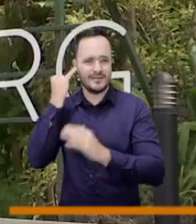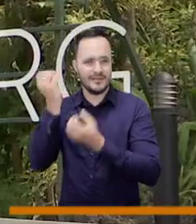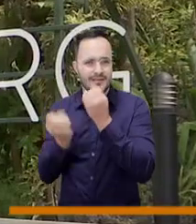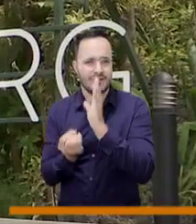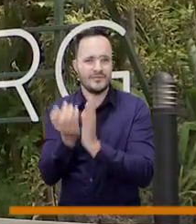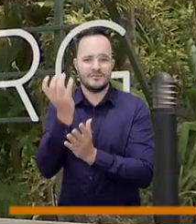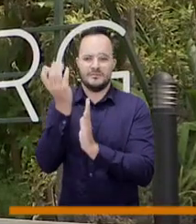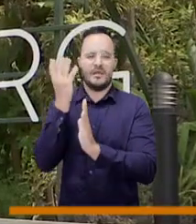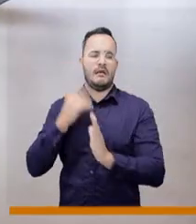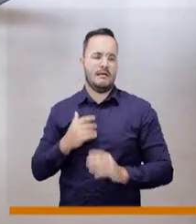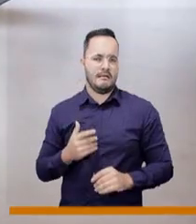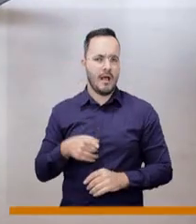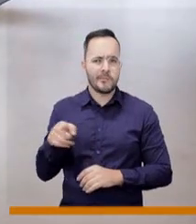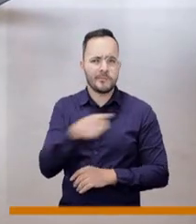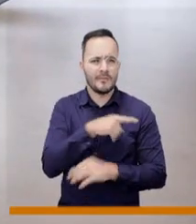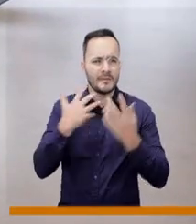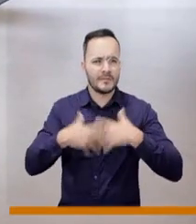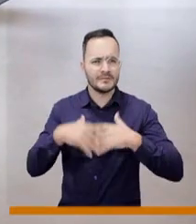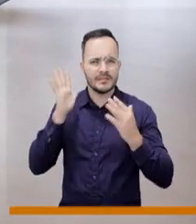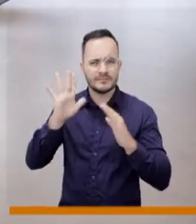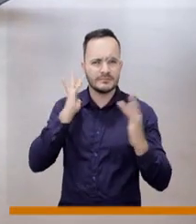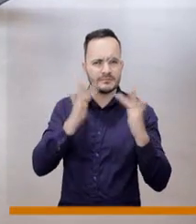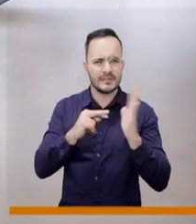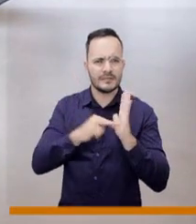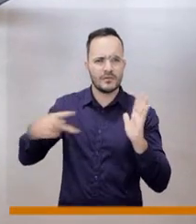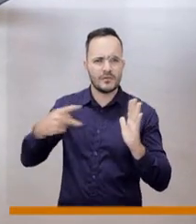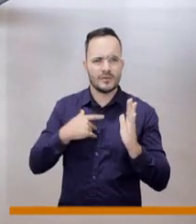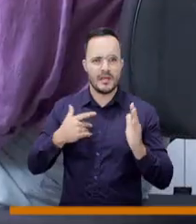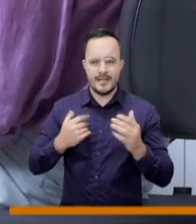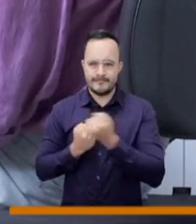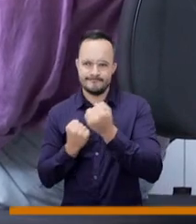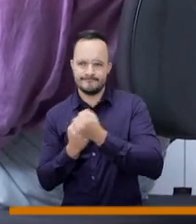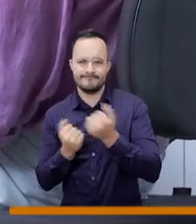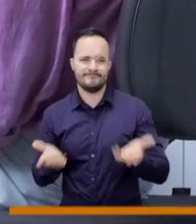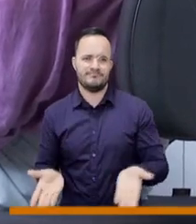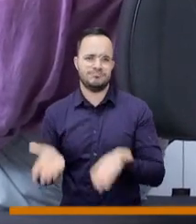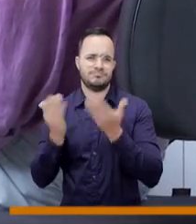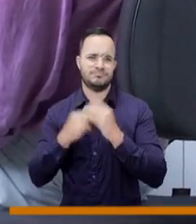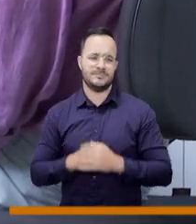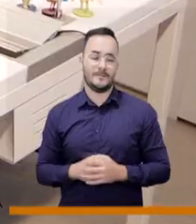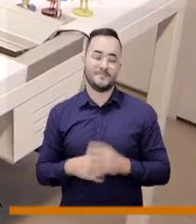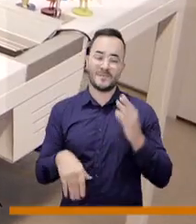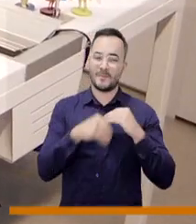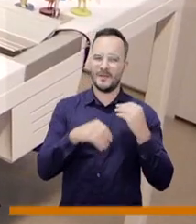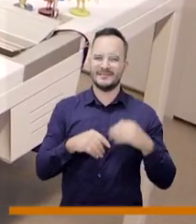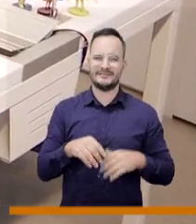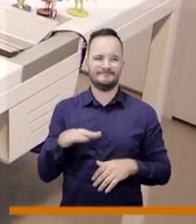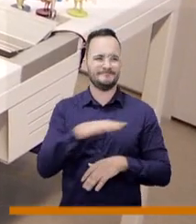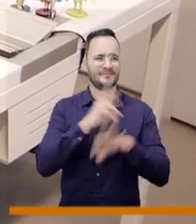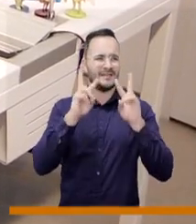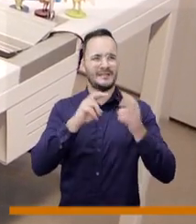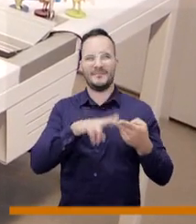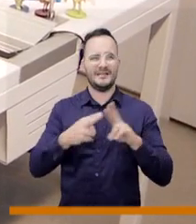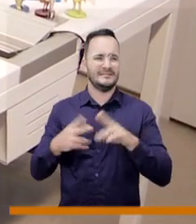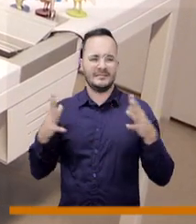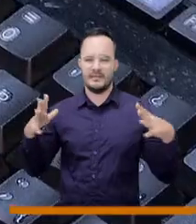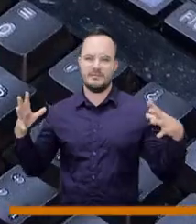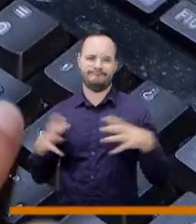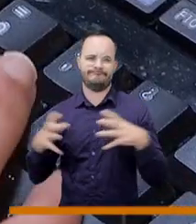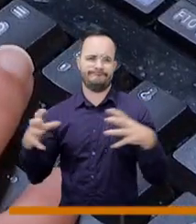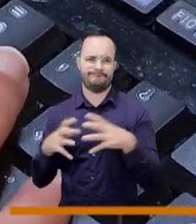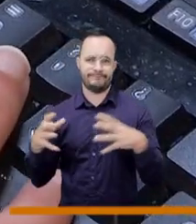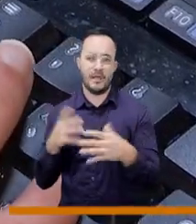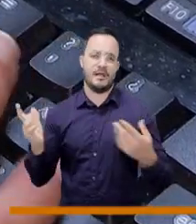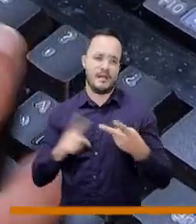creación de empresas de base tecnológica y tantos temas relacionados, por supuesto, con la conectividad, con el